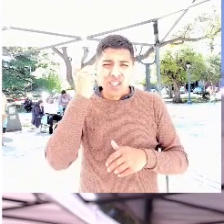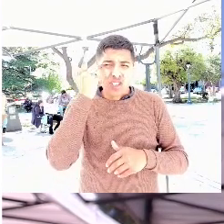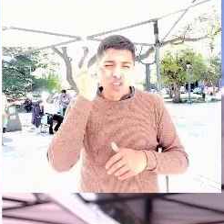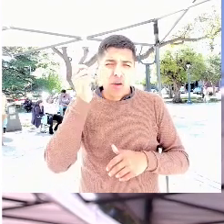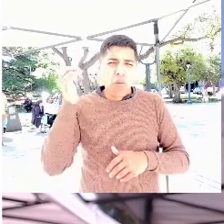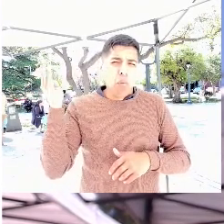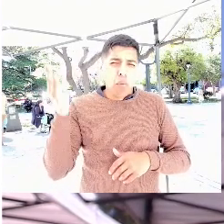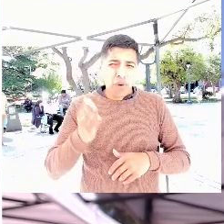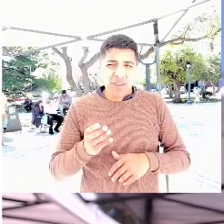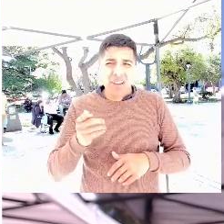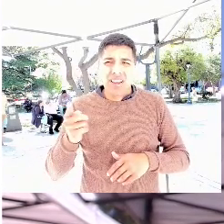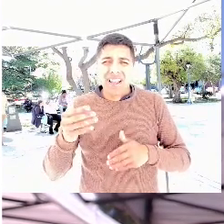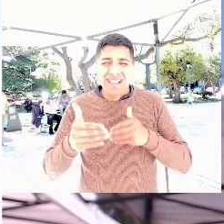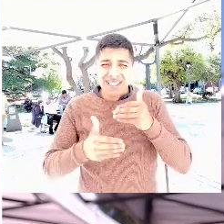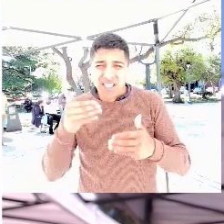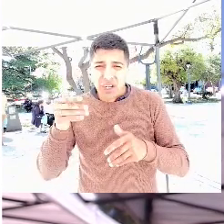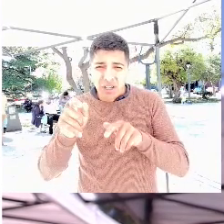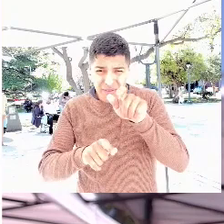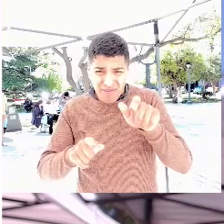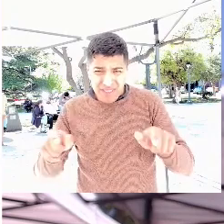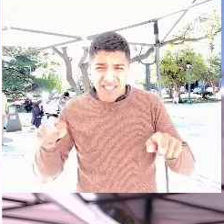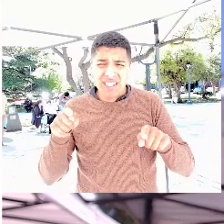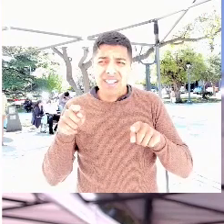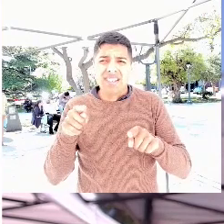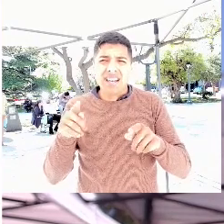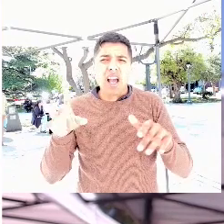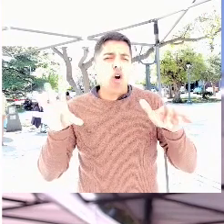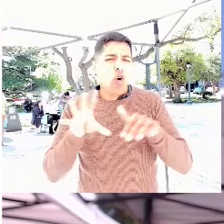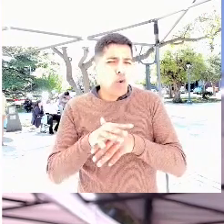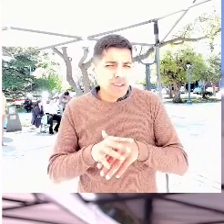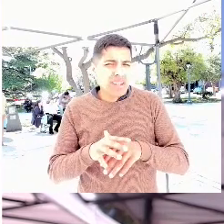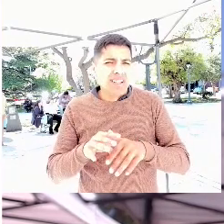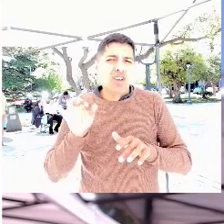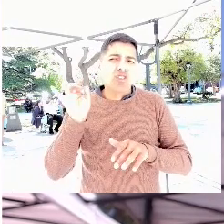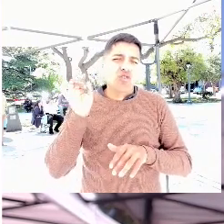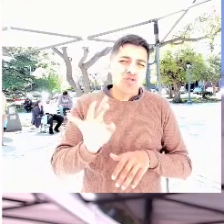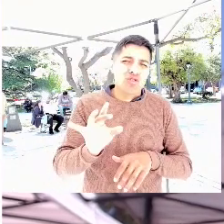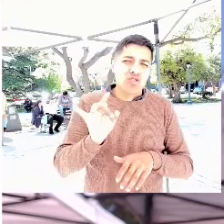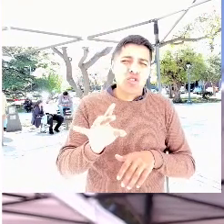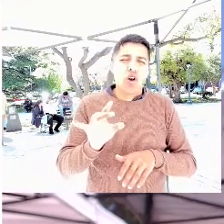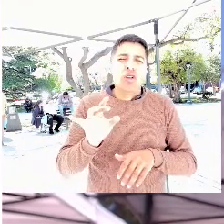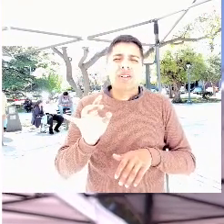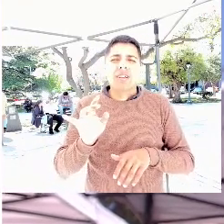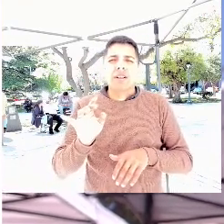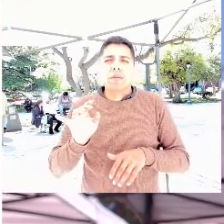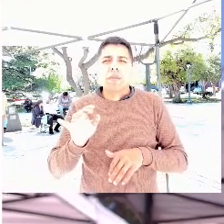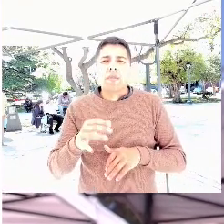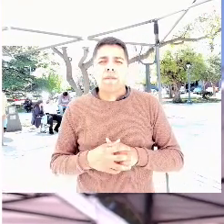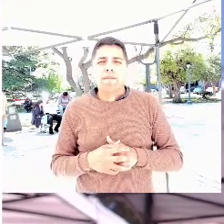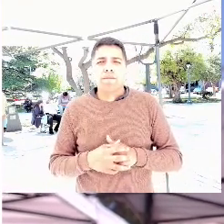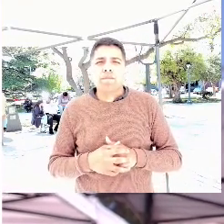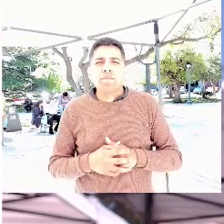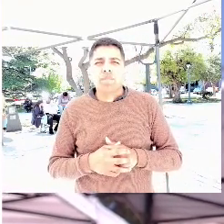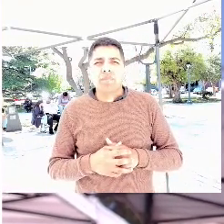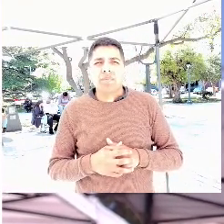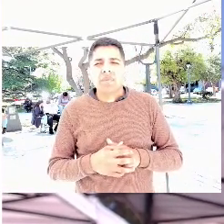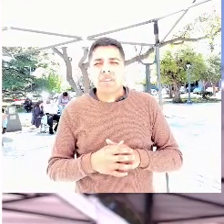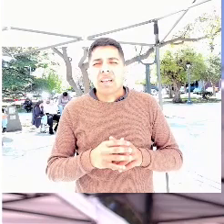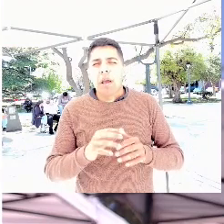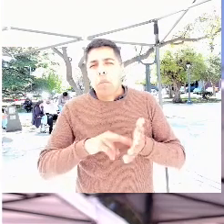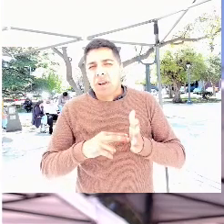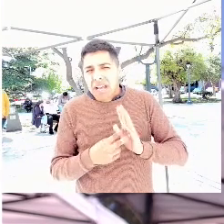18% destinado al desarrollo humano, específicamente no solamente en sostener las situaciones